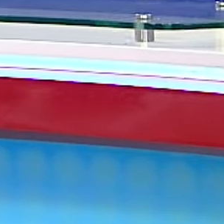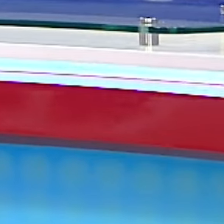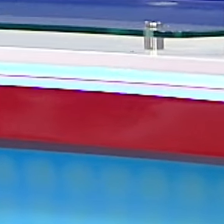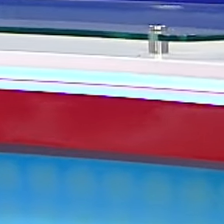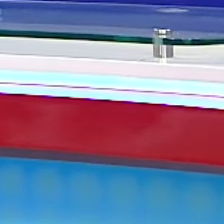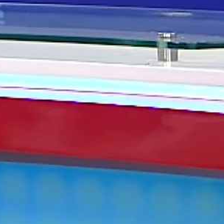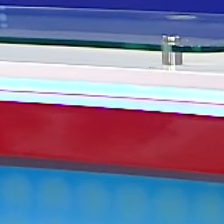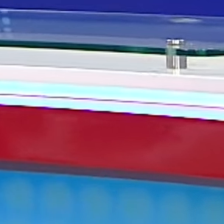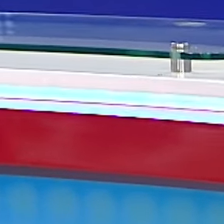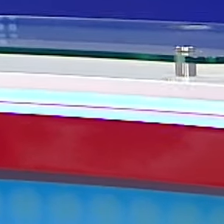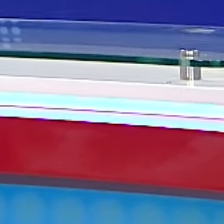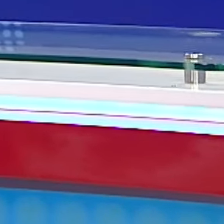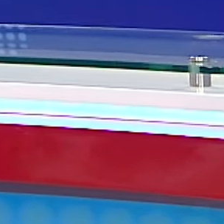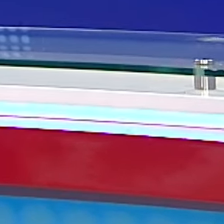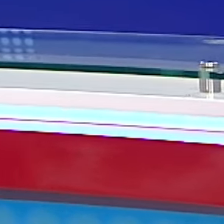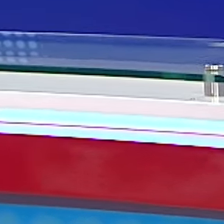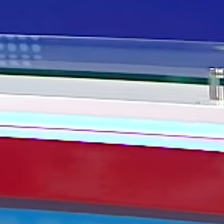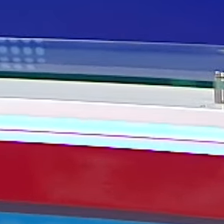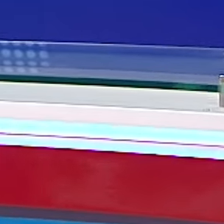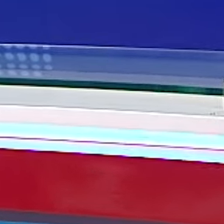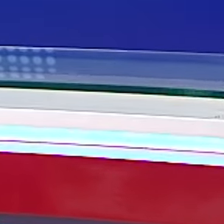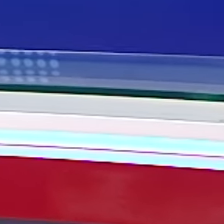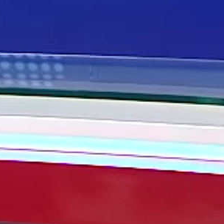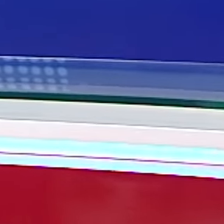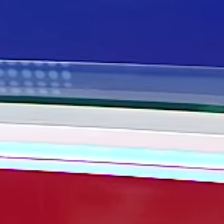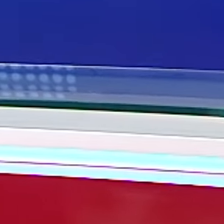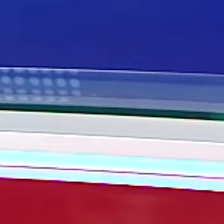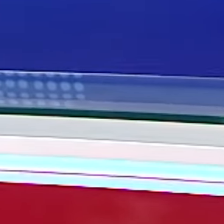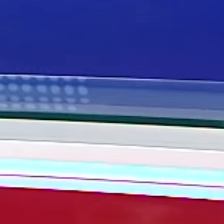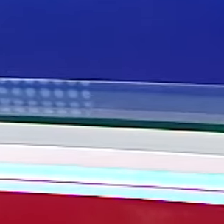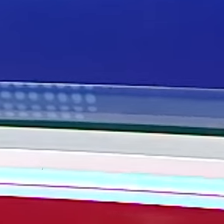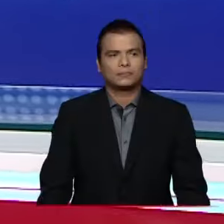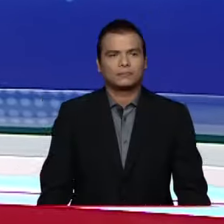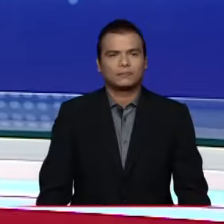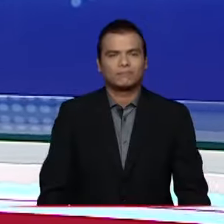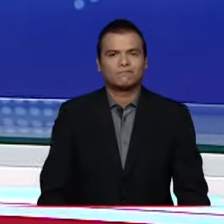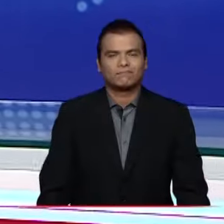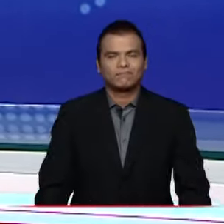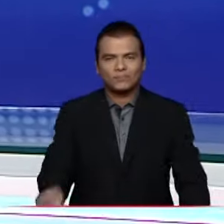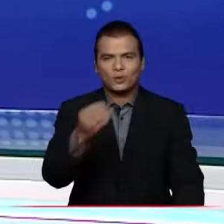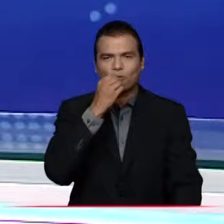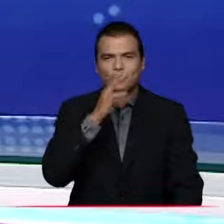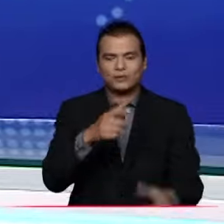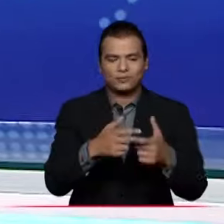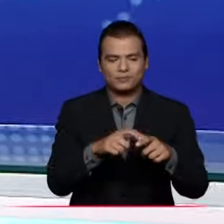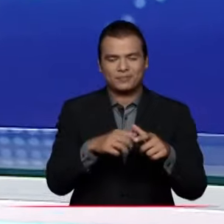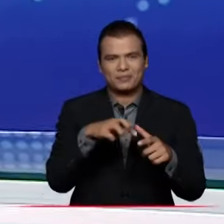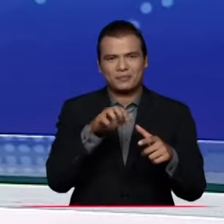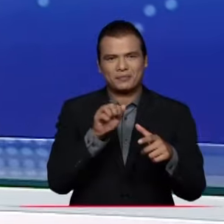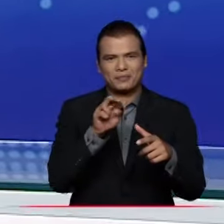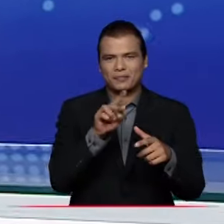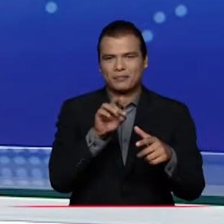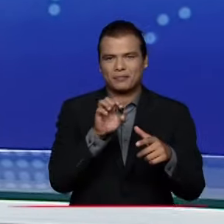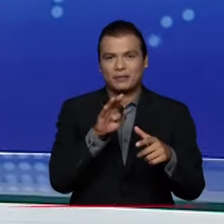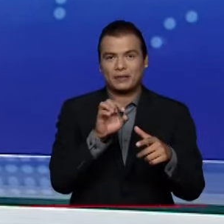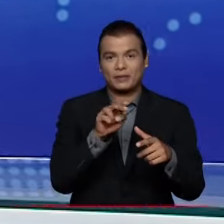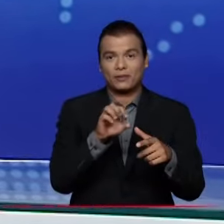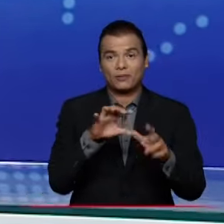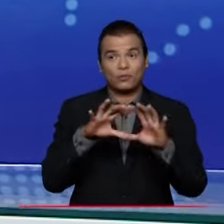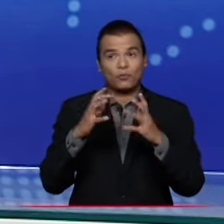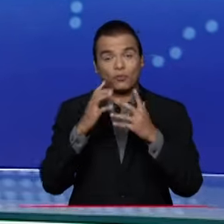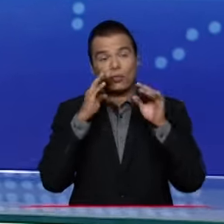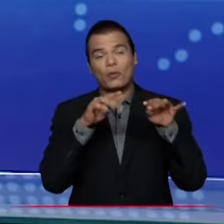el pan de Bono se convirtió en el rey de los panes a nivel mundial su sabor distintivo y su textura única lo